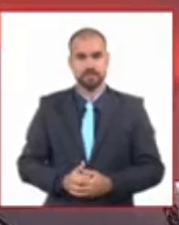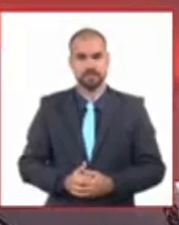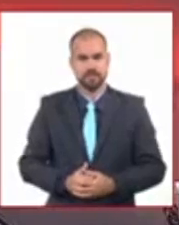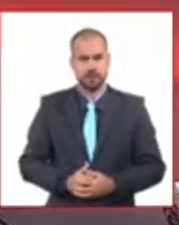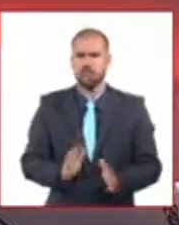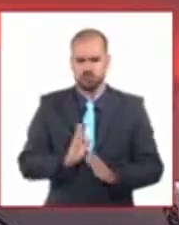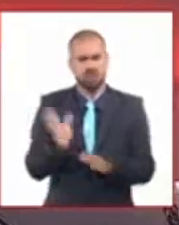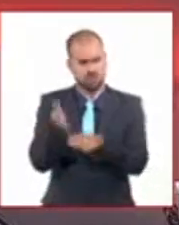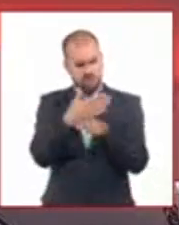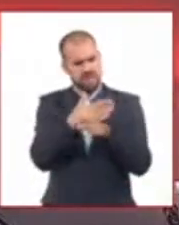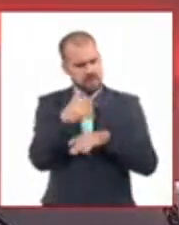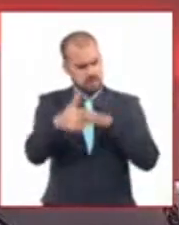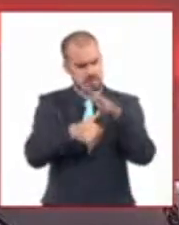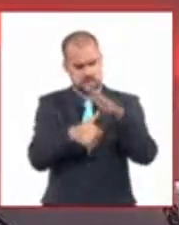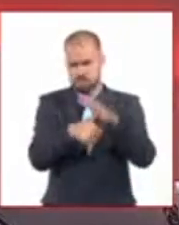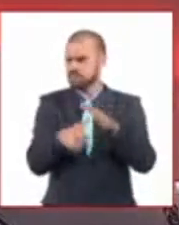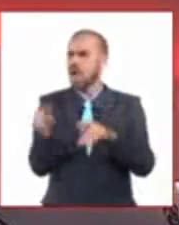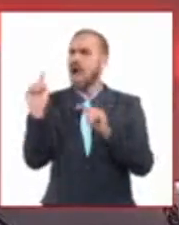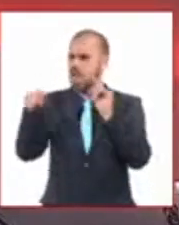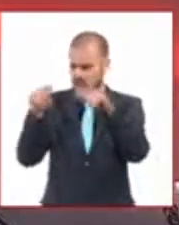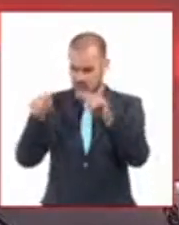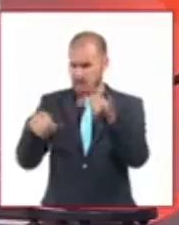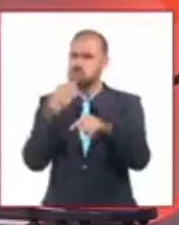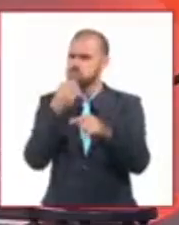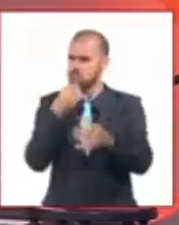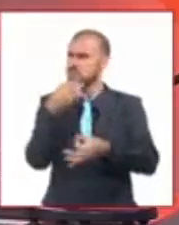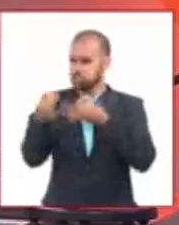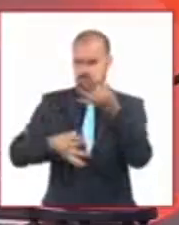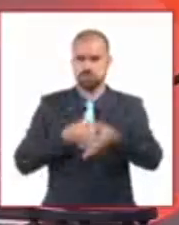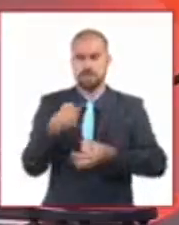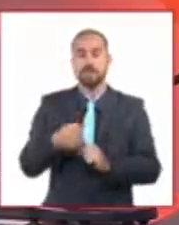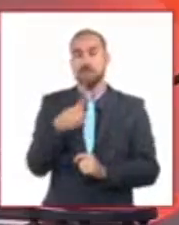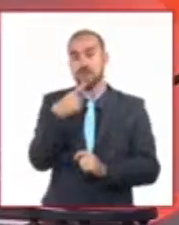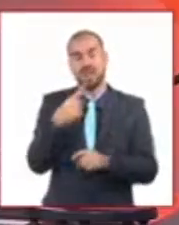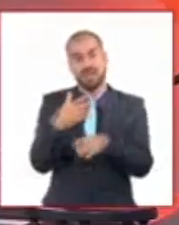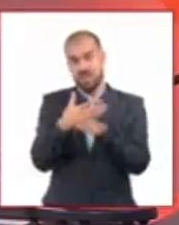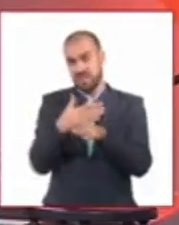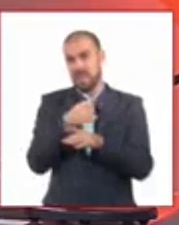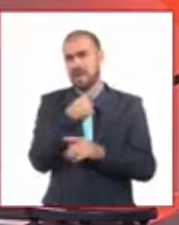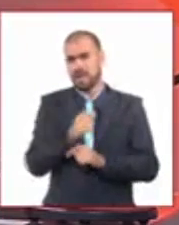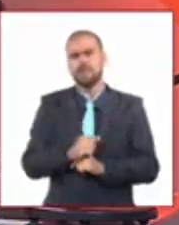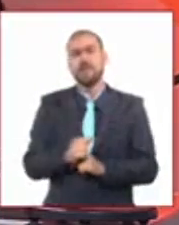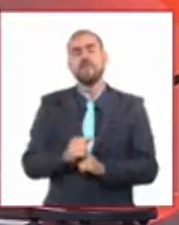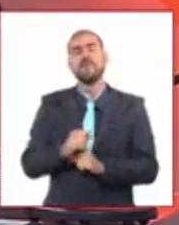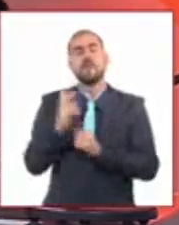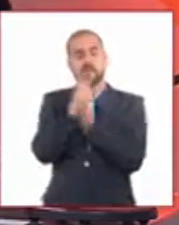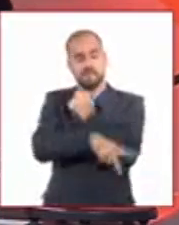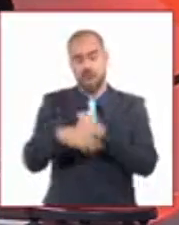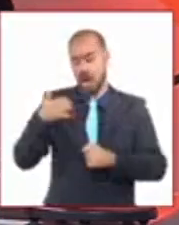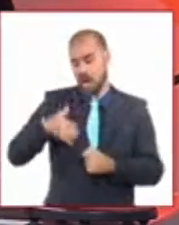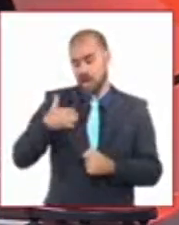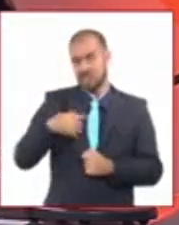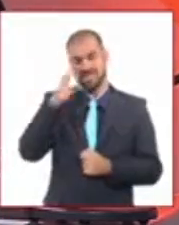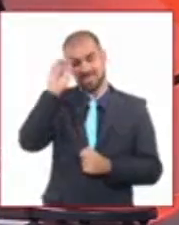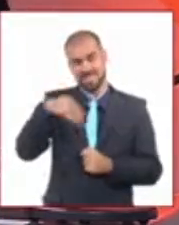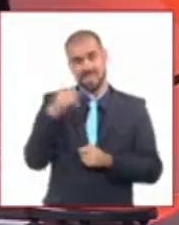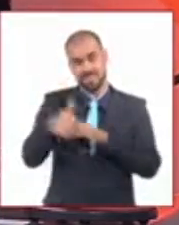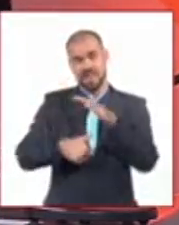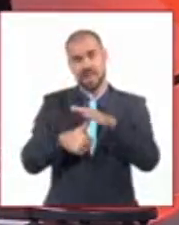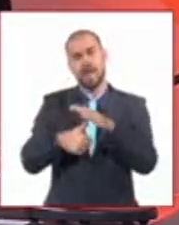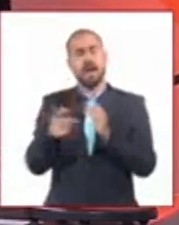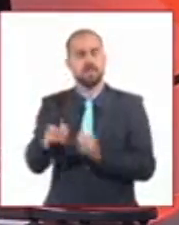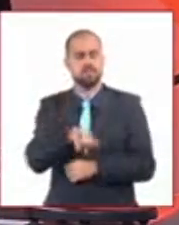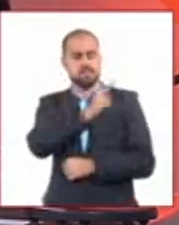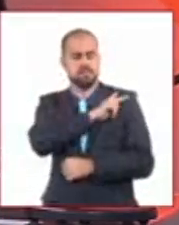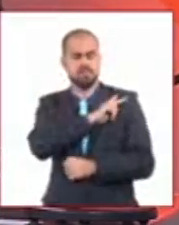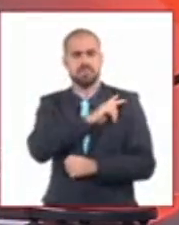representantes de los gobiernos que existen hay muchas gracias por varios discursos entre ellos el quedar alberto fernández como presidente pro tempore de la la